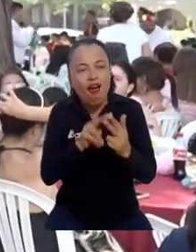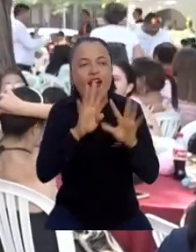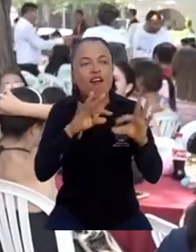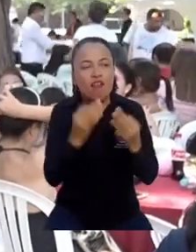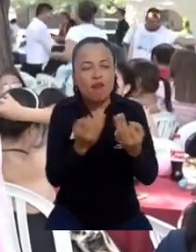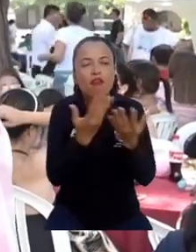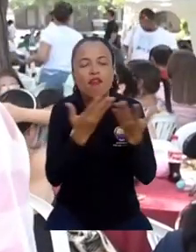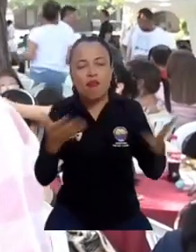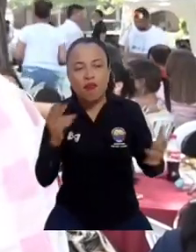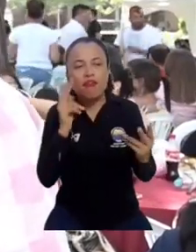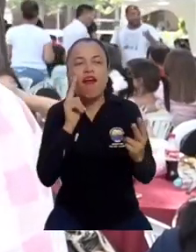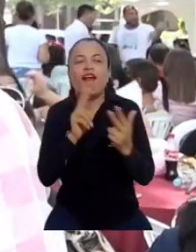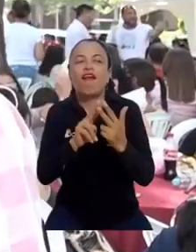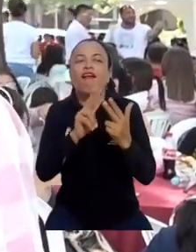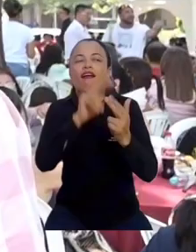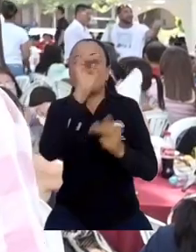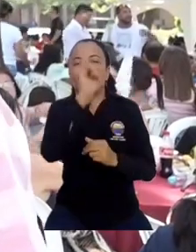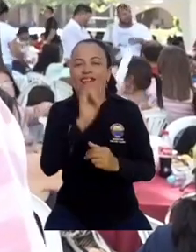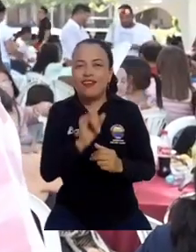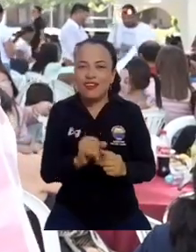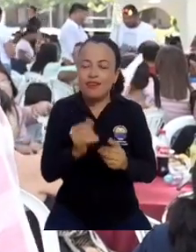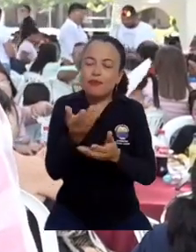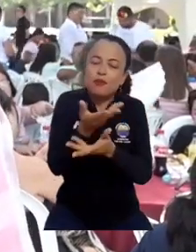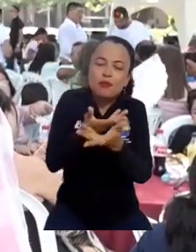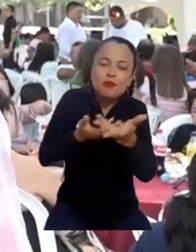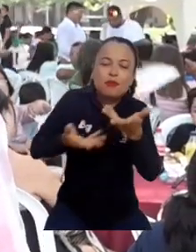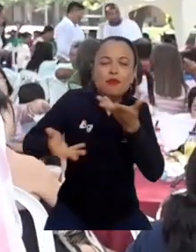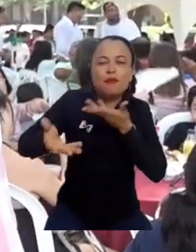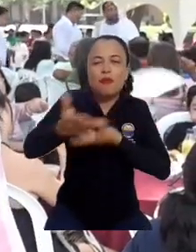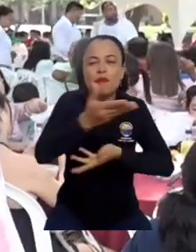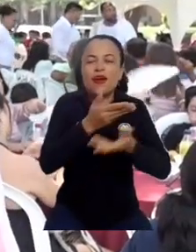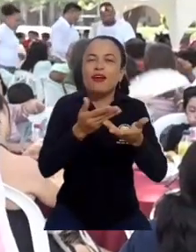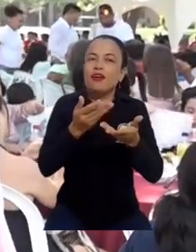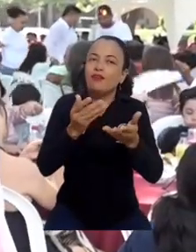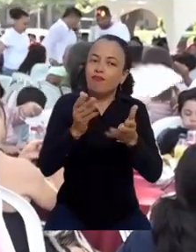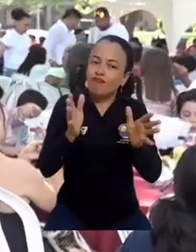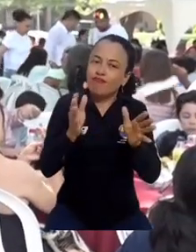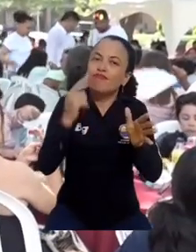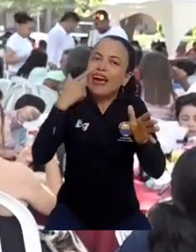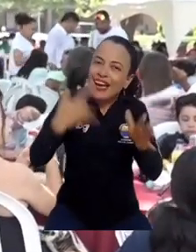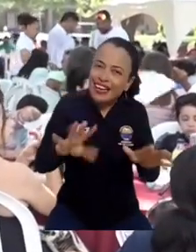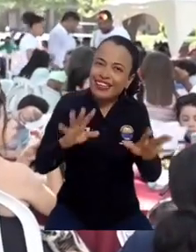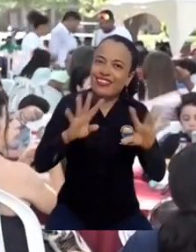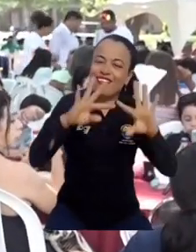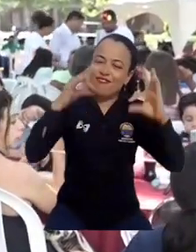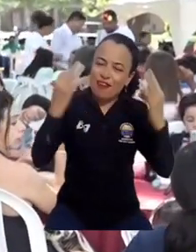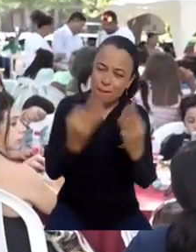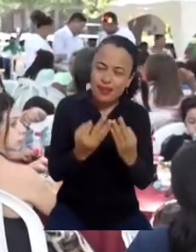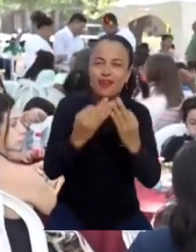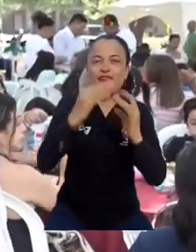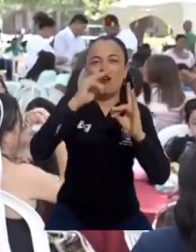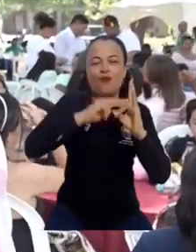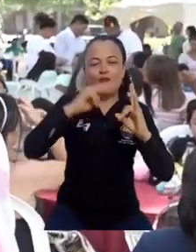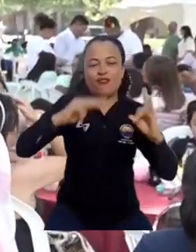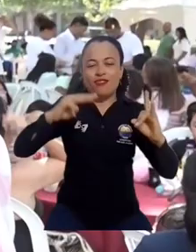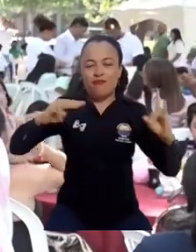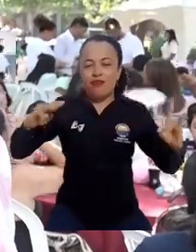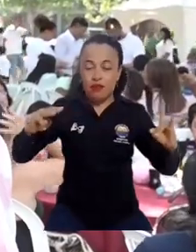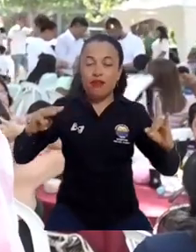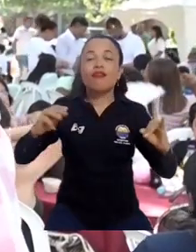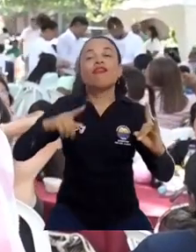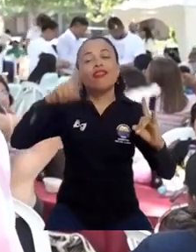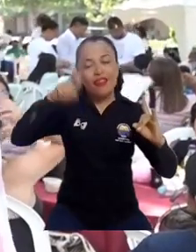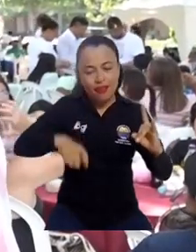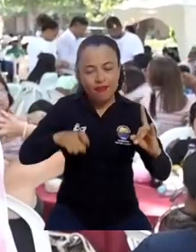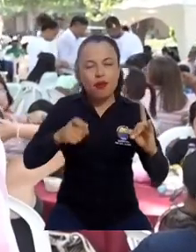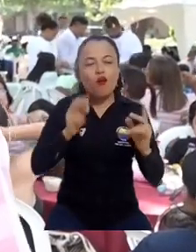reconoce a la familia. Y es una integración muy buena porque nosotros somos una familia UNIMAC. Y así